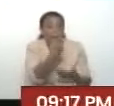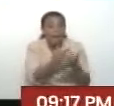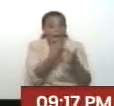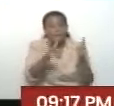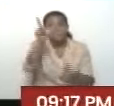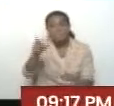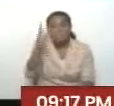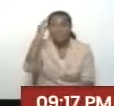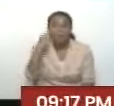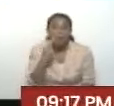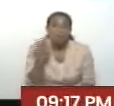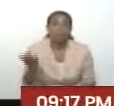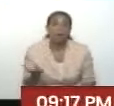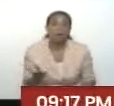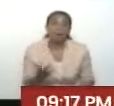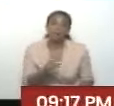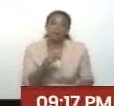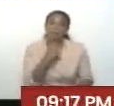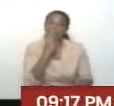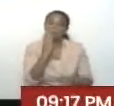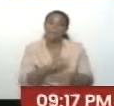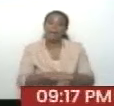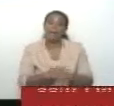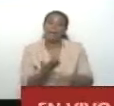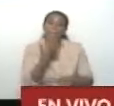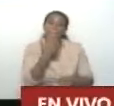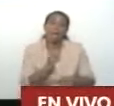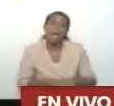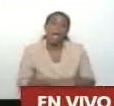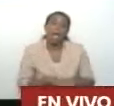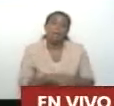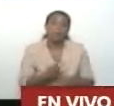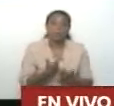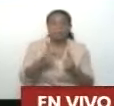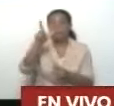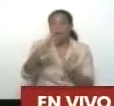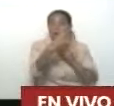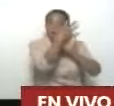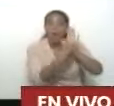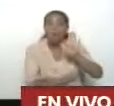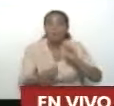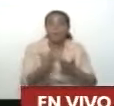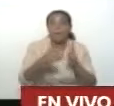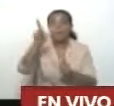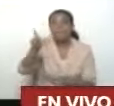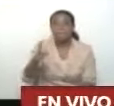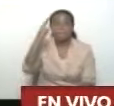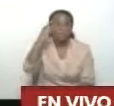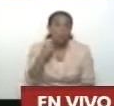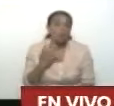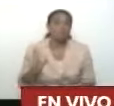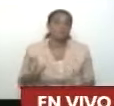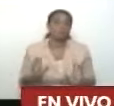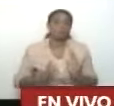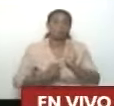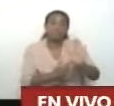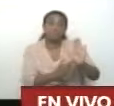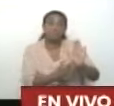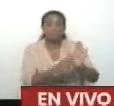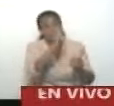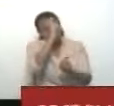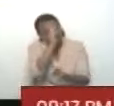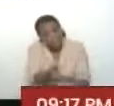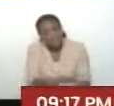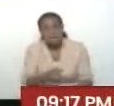llevar a Bolívar. Parece que es un delito ser Bolívar, llevar a Bolívar, dignificar